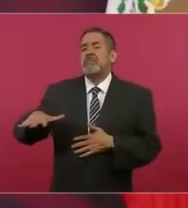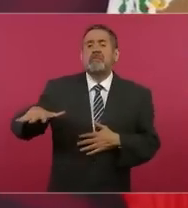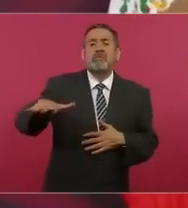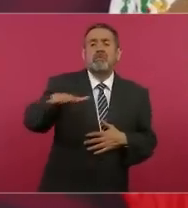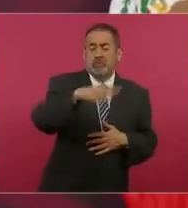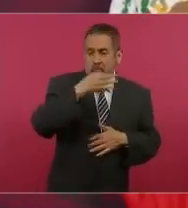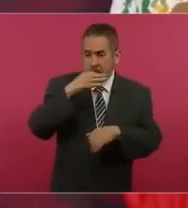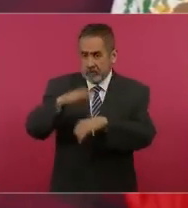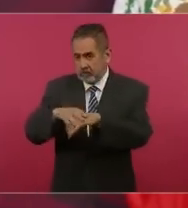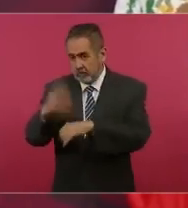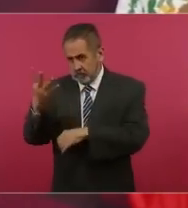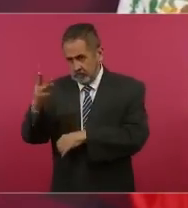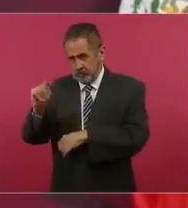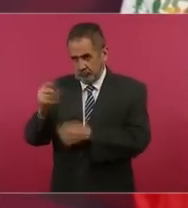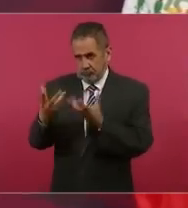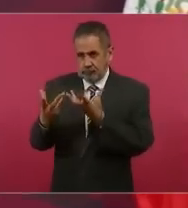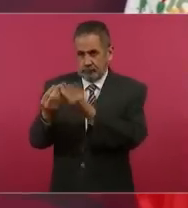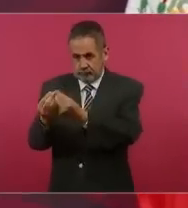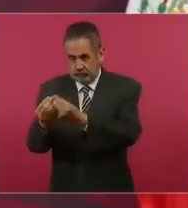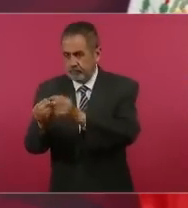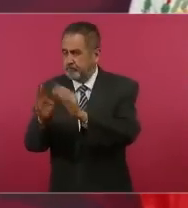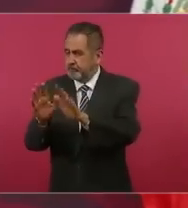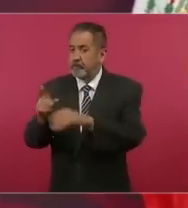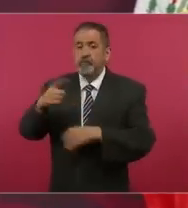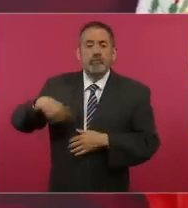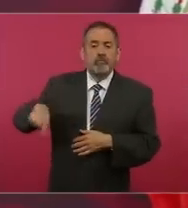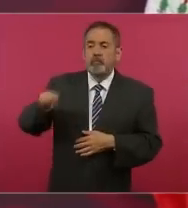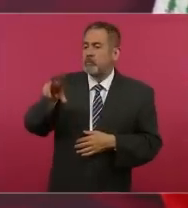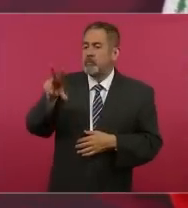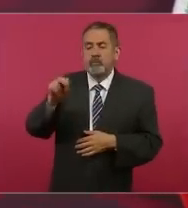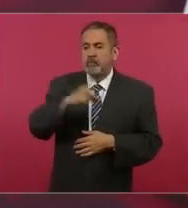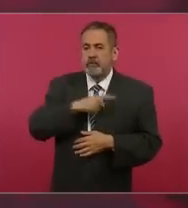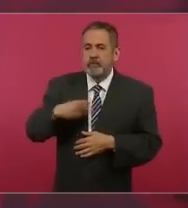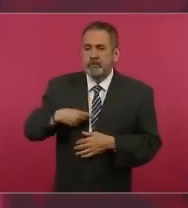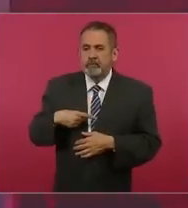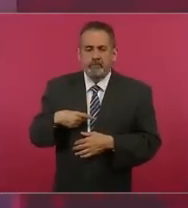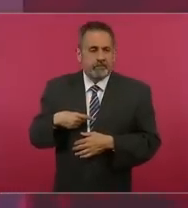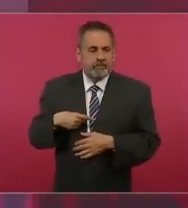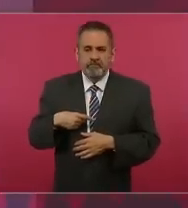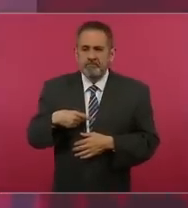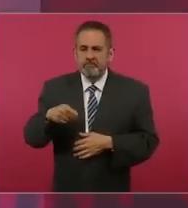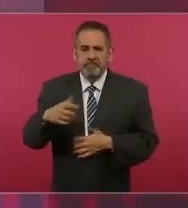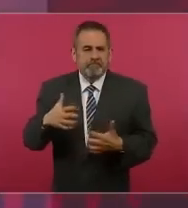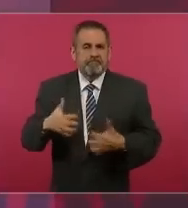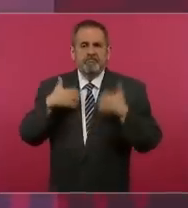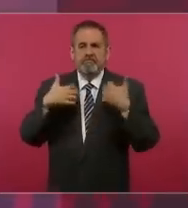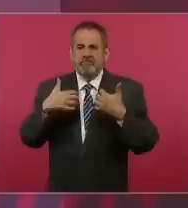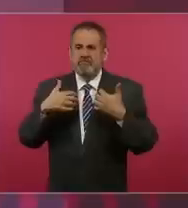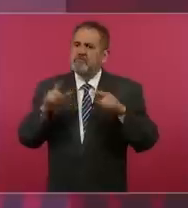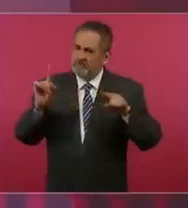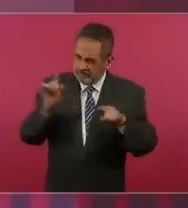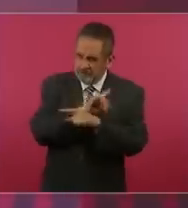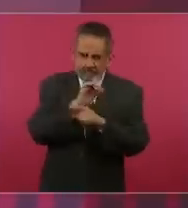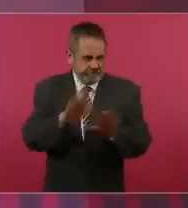que no debemos caer en ninguna provocación